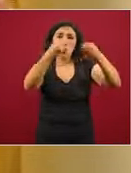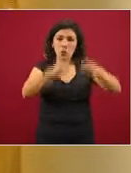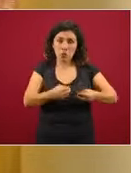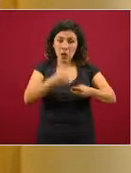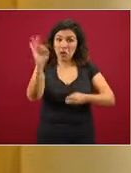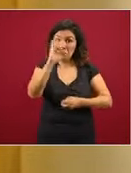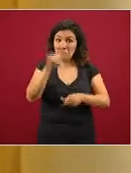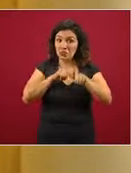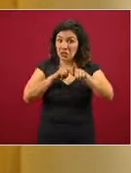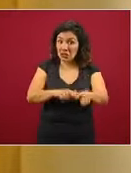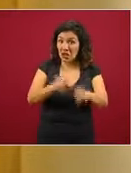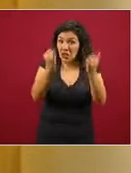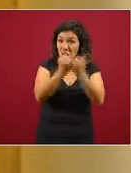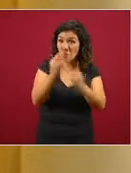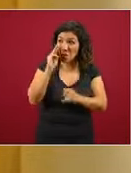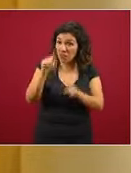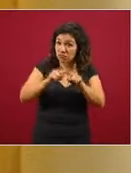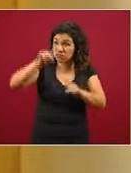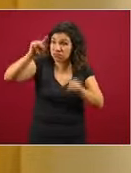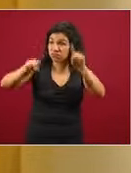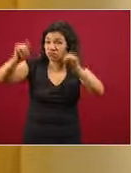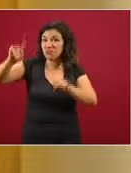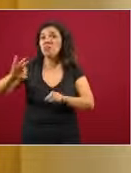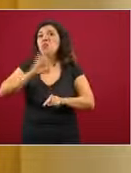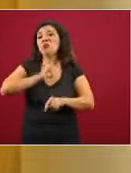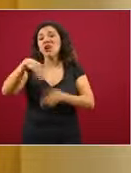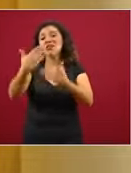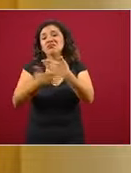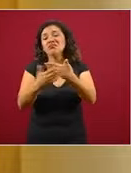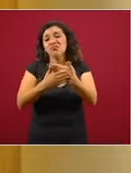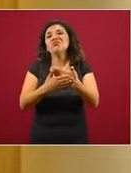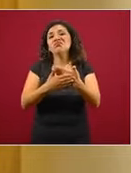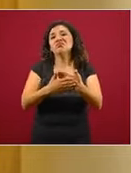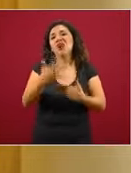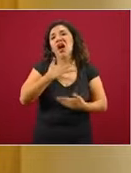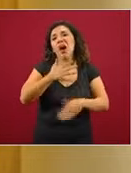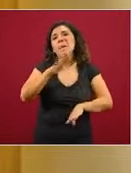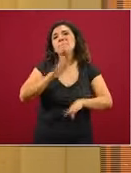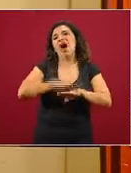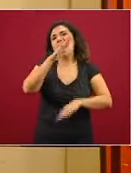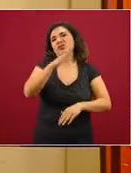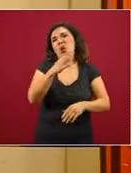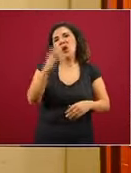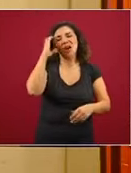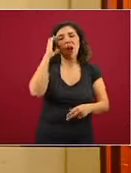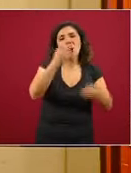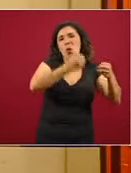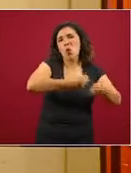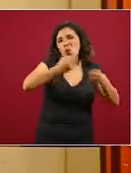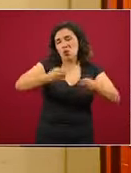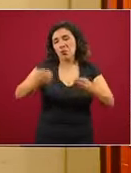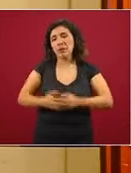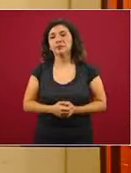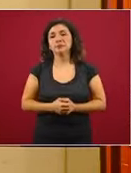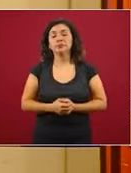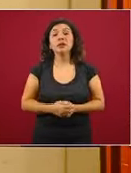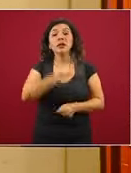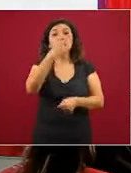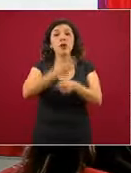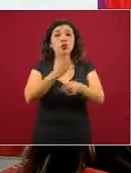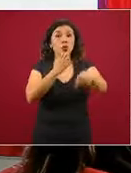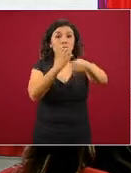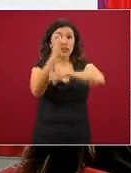Si estas tendencias se mantienen, lógicamente podría esperarse que esto también se incrementara. Veamos el segundo